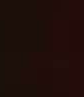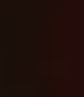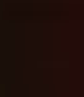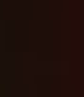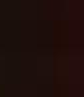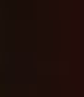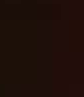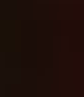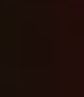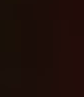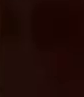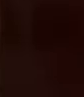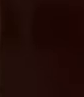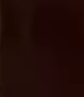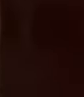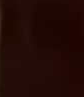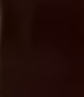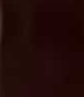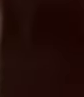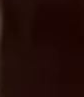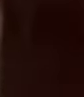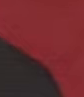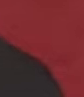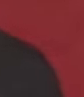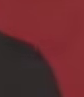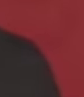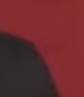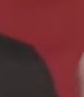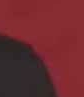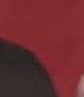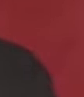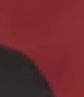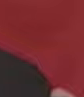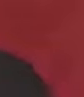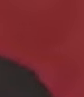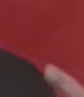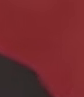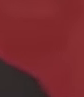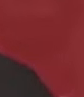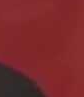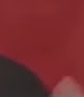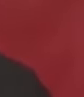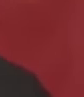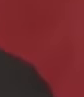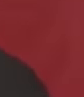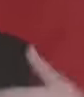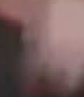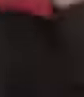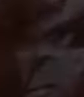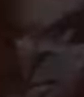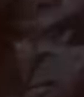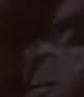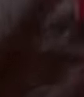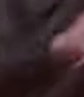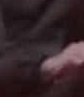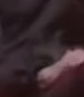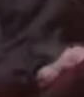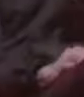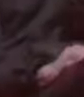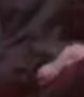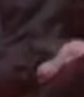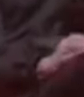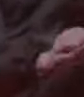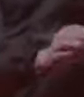mi perro Hugo, no pipáis. Después de esta trice vais a tener que comer muchas pollas en la redacción de Vice.